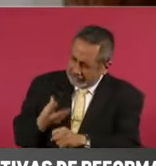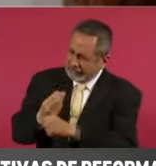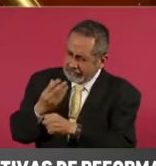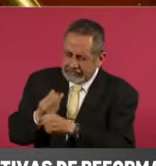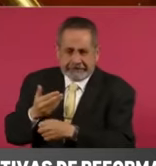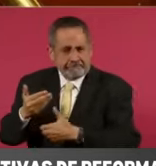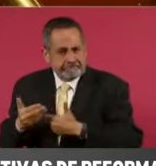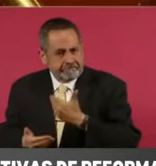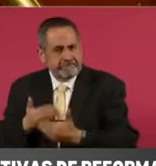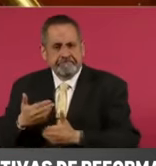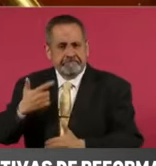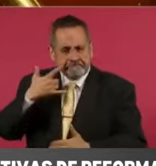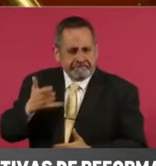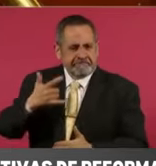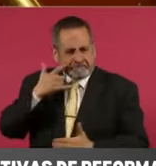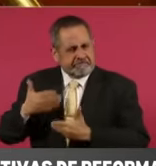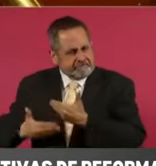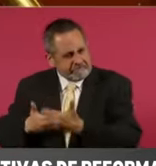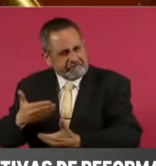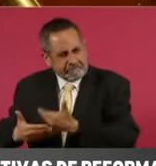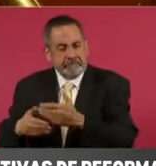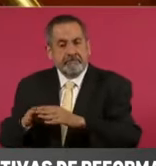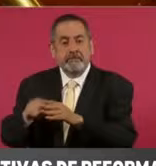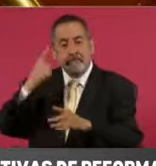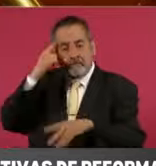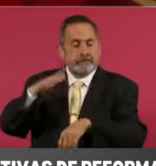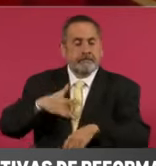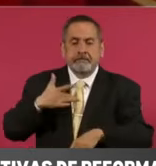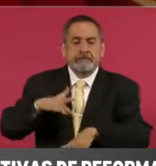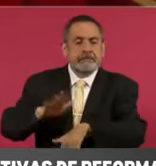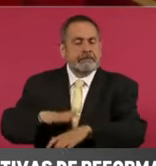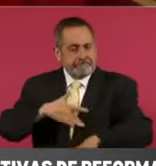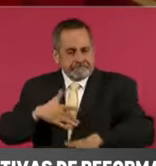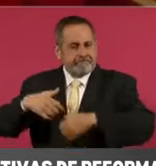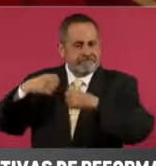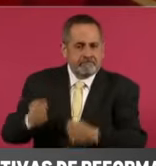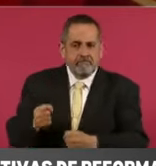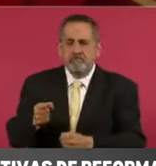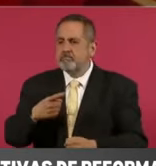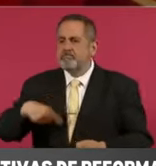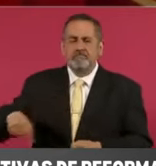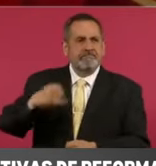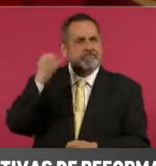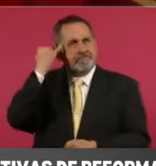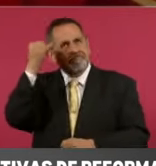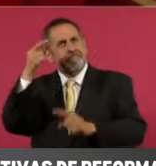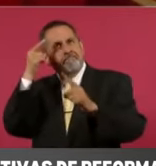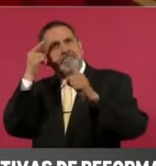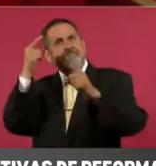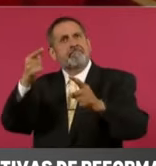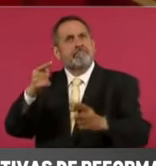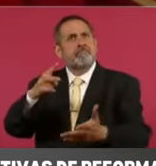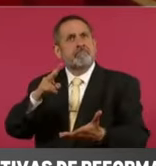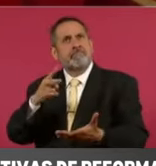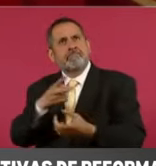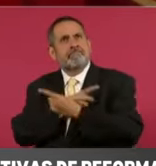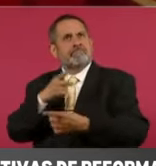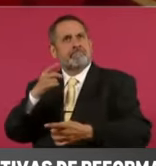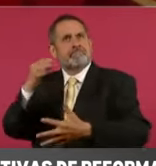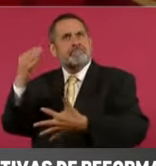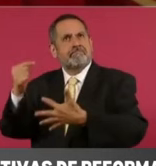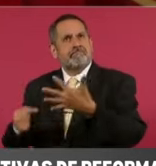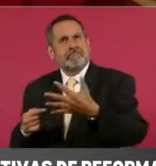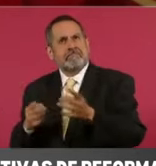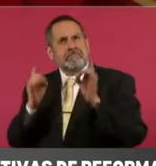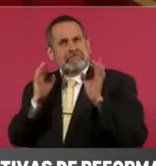alcance con el propósito de afianzar valores, ideales y volver